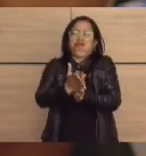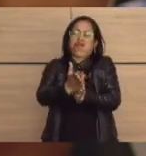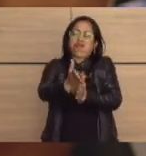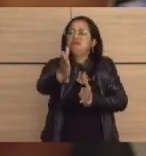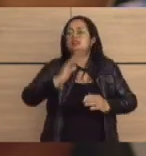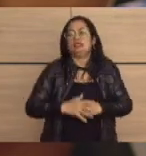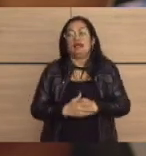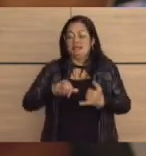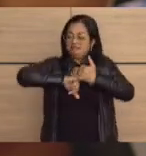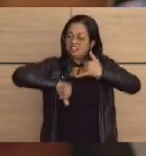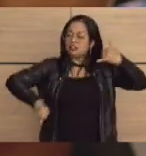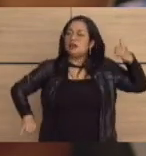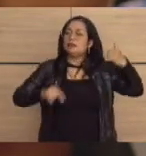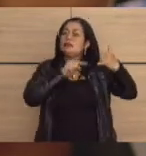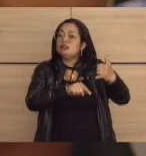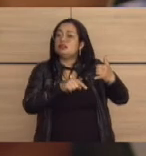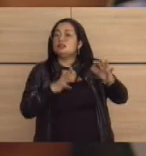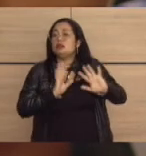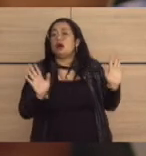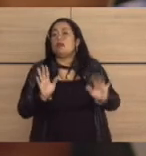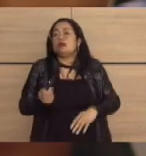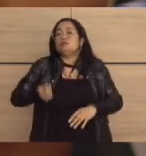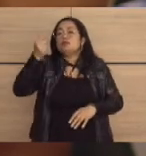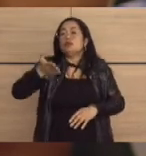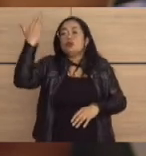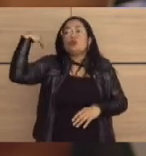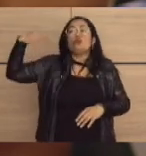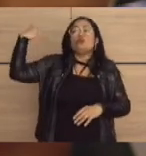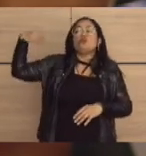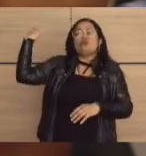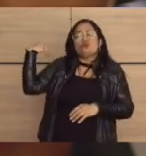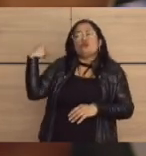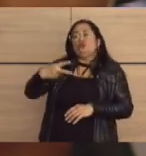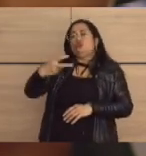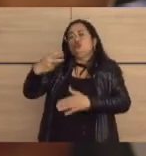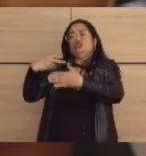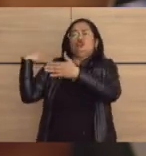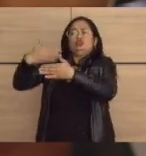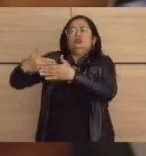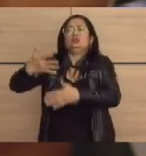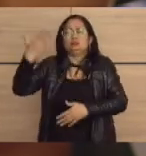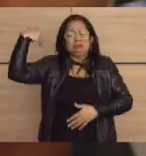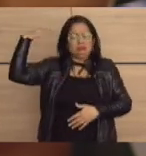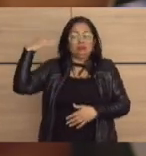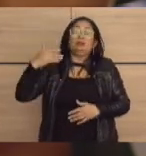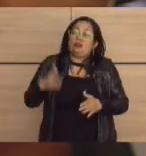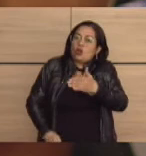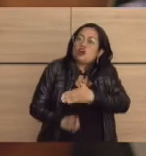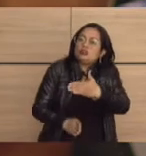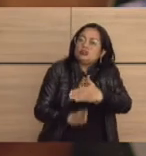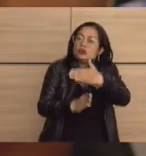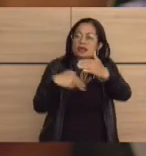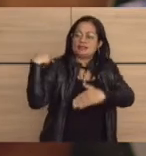La independencia no es algo que se obtuvo hace dos siglos, es algo que tenemos que seguir obteniendo y algo que tenemos que